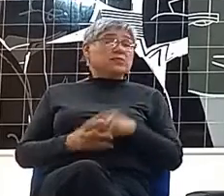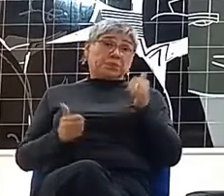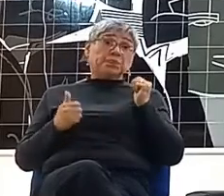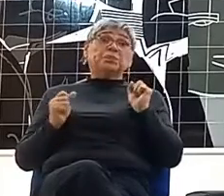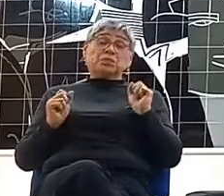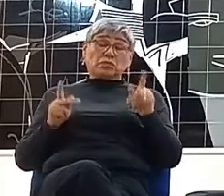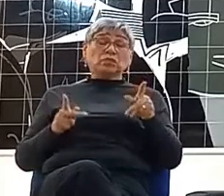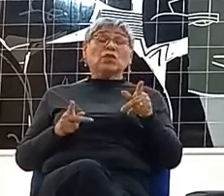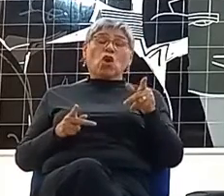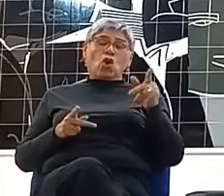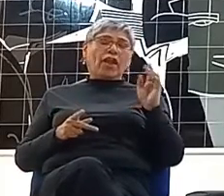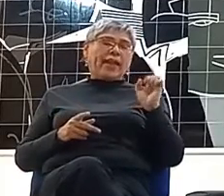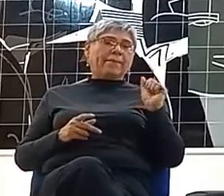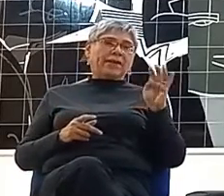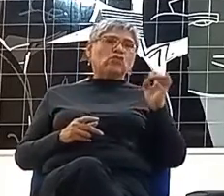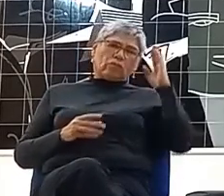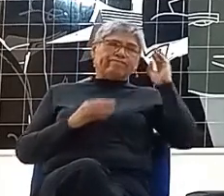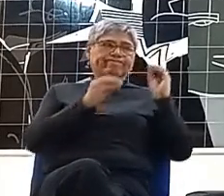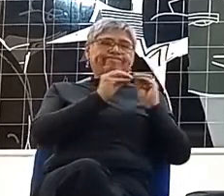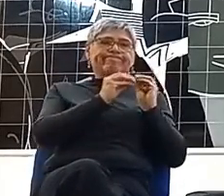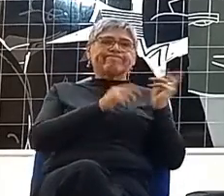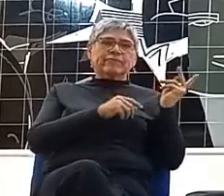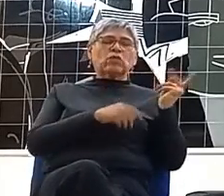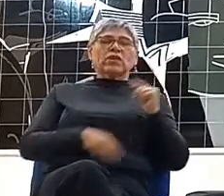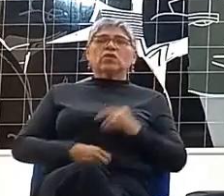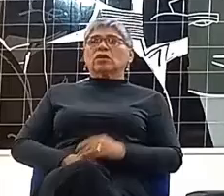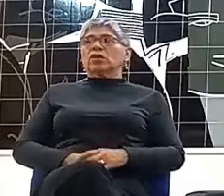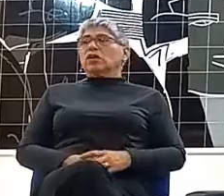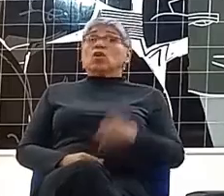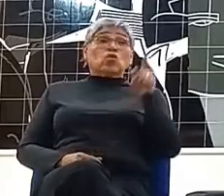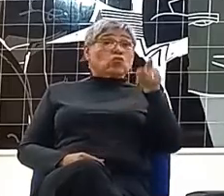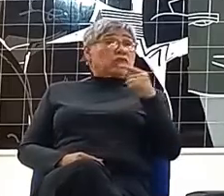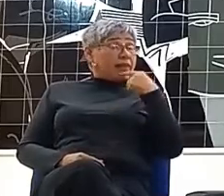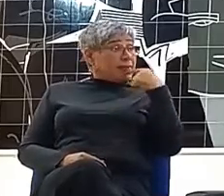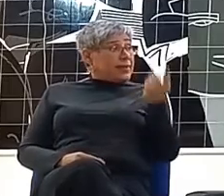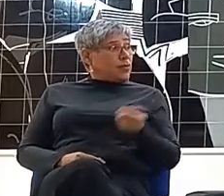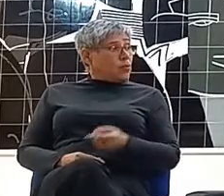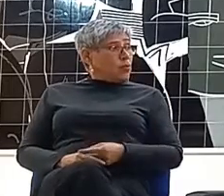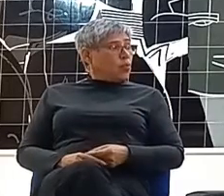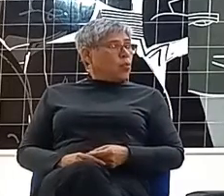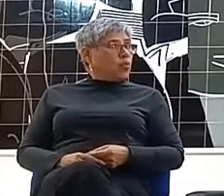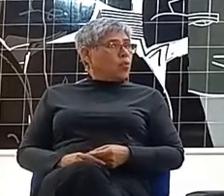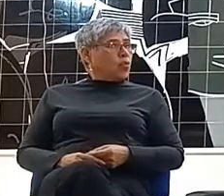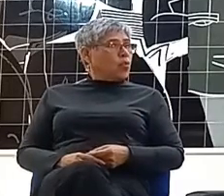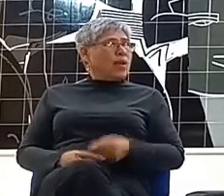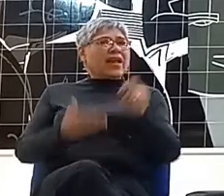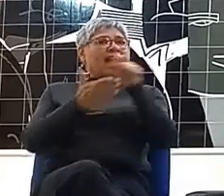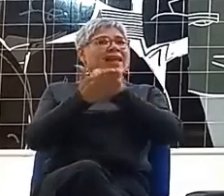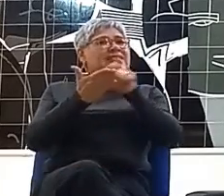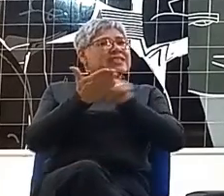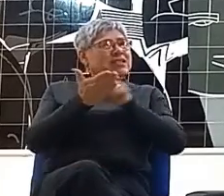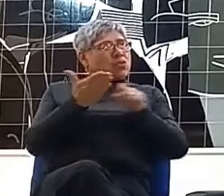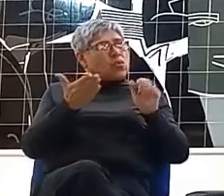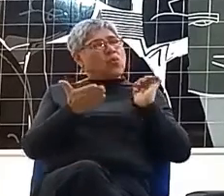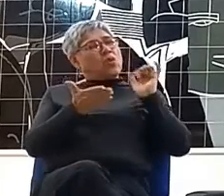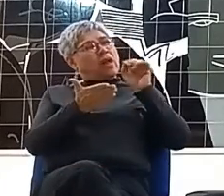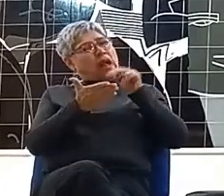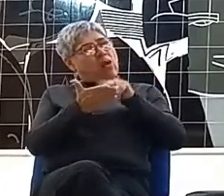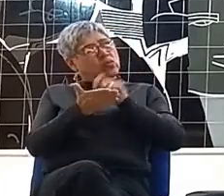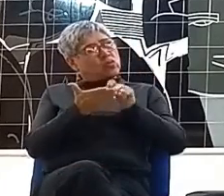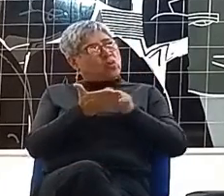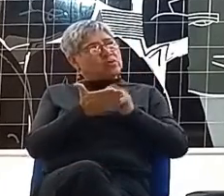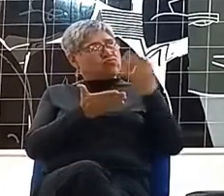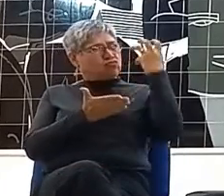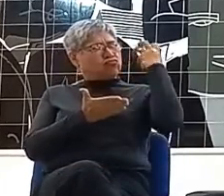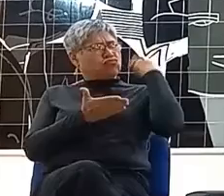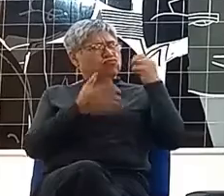sí, estamos de acuerdo, y qué bueno que hayas mencionado también escritores y autores que en su momento